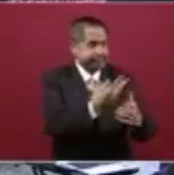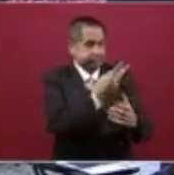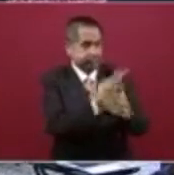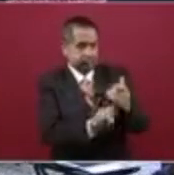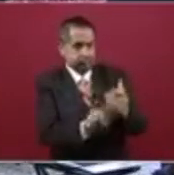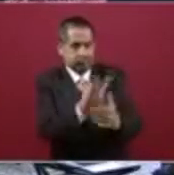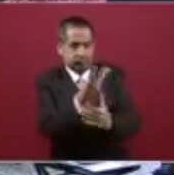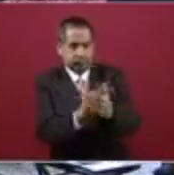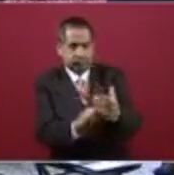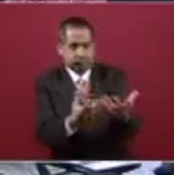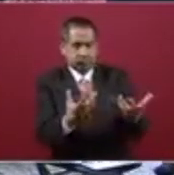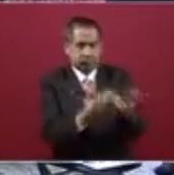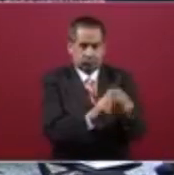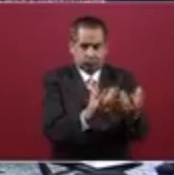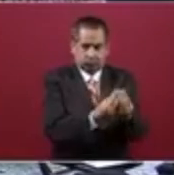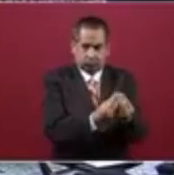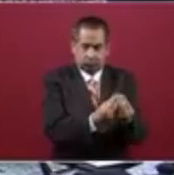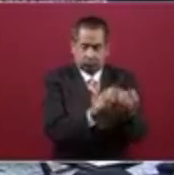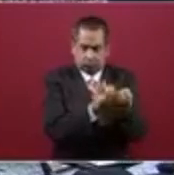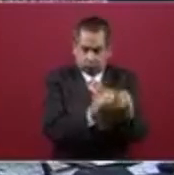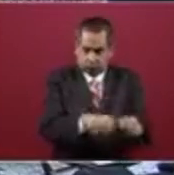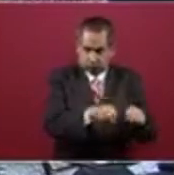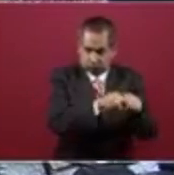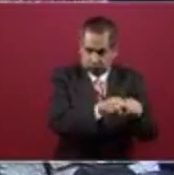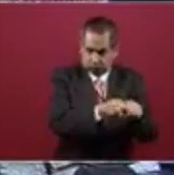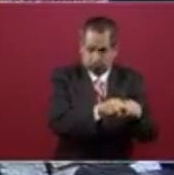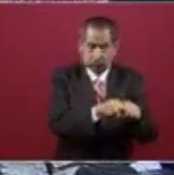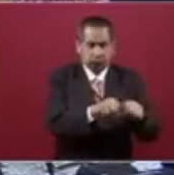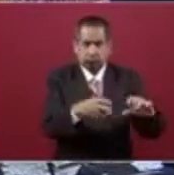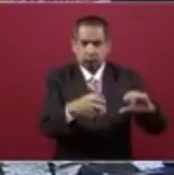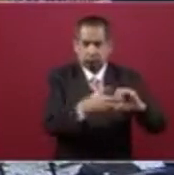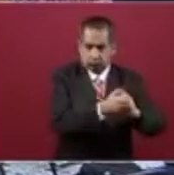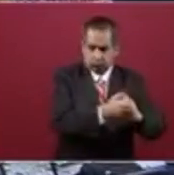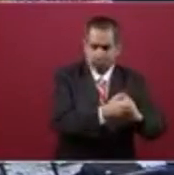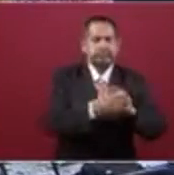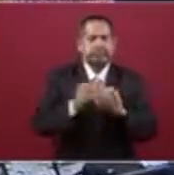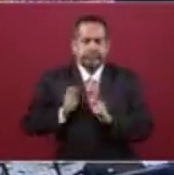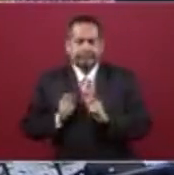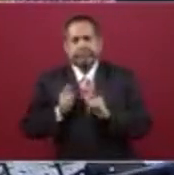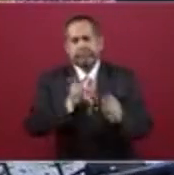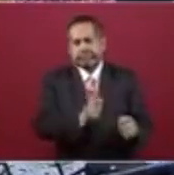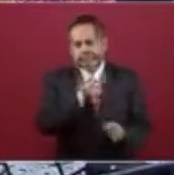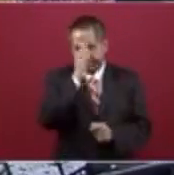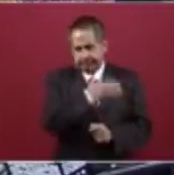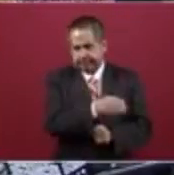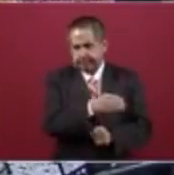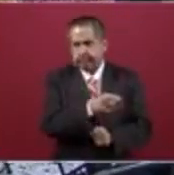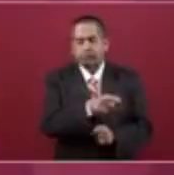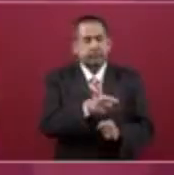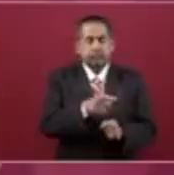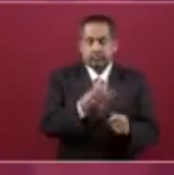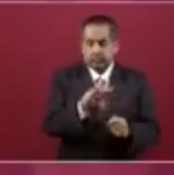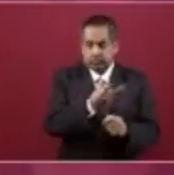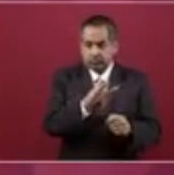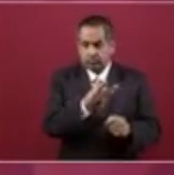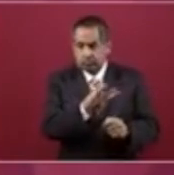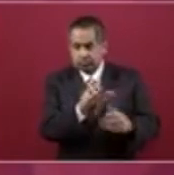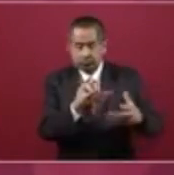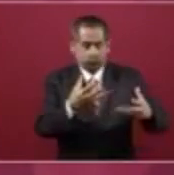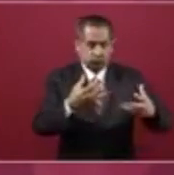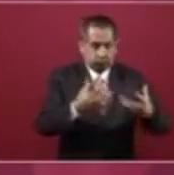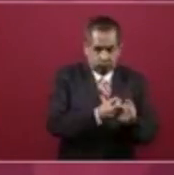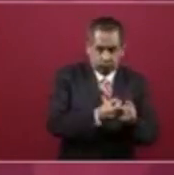o más empresas que se unen para que puedan llevar a cabo